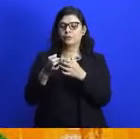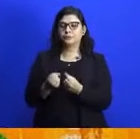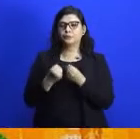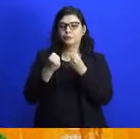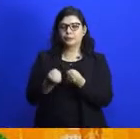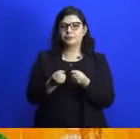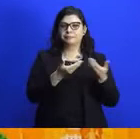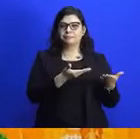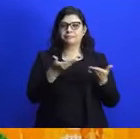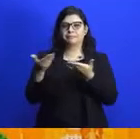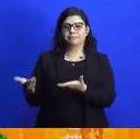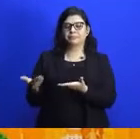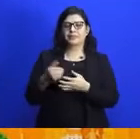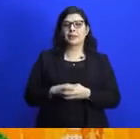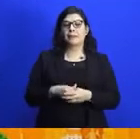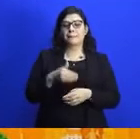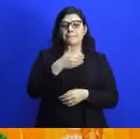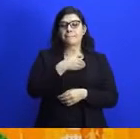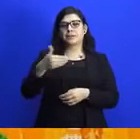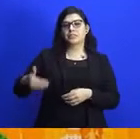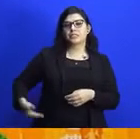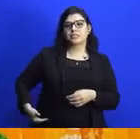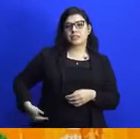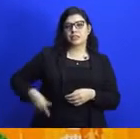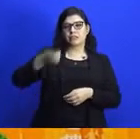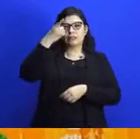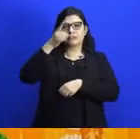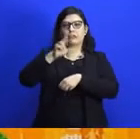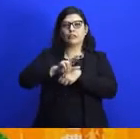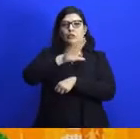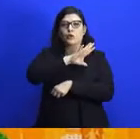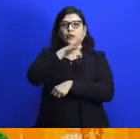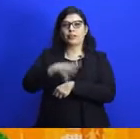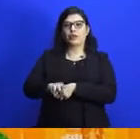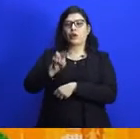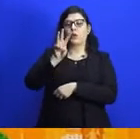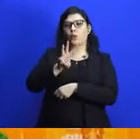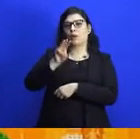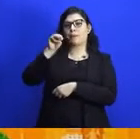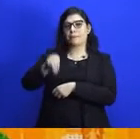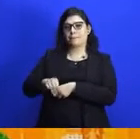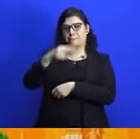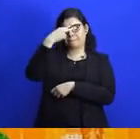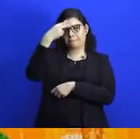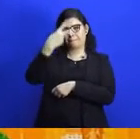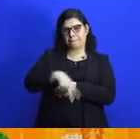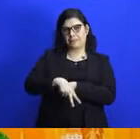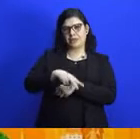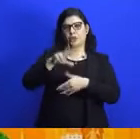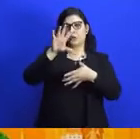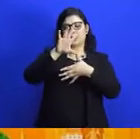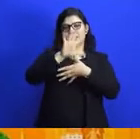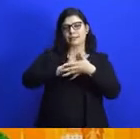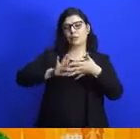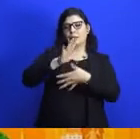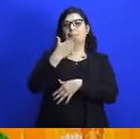ustedes Gui Loureiro, presidente ejecutivo y director general de Walmart de México y Centroamérica. Bienvenido.